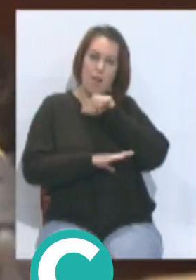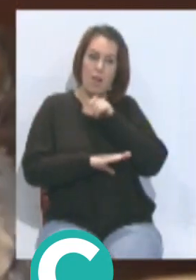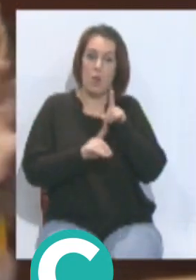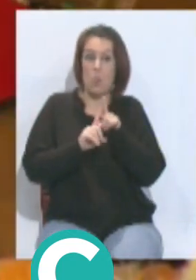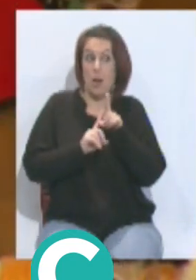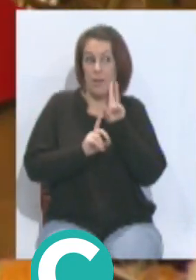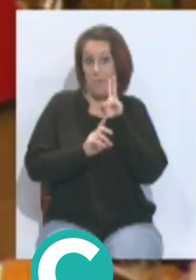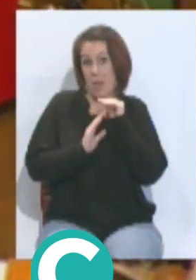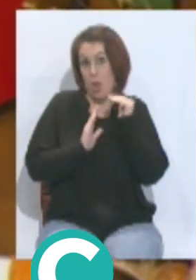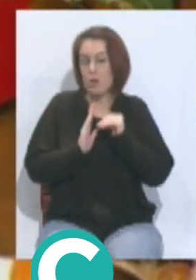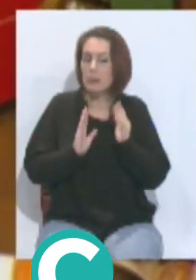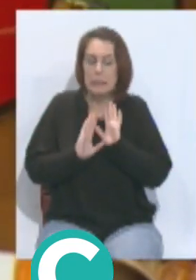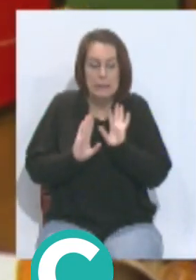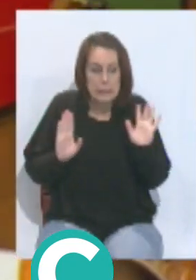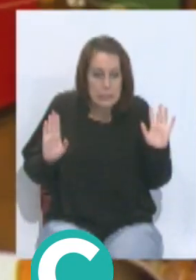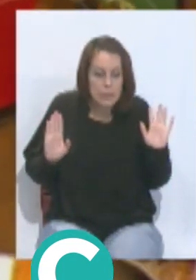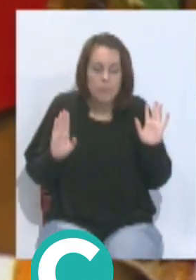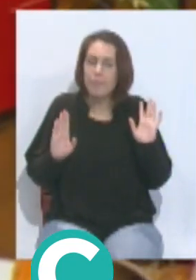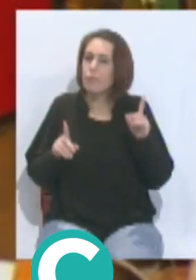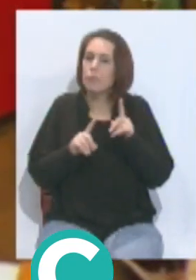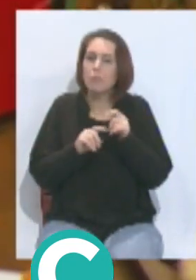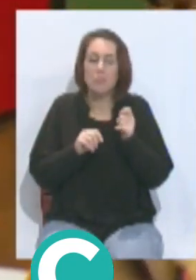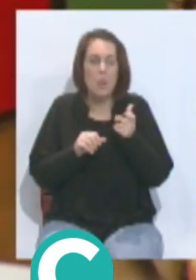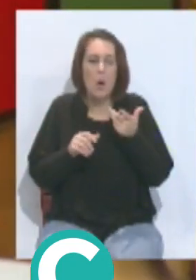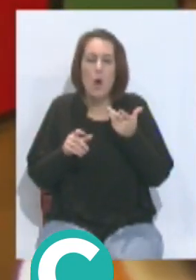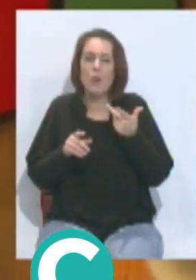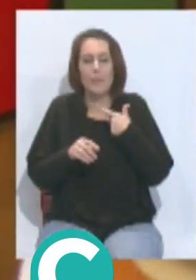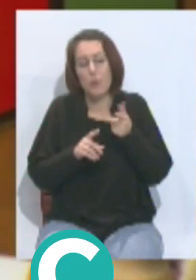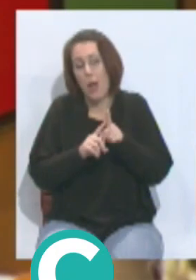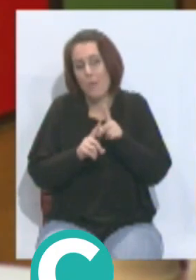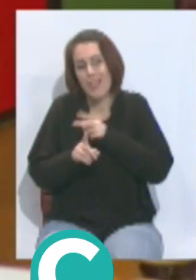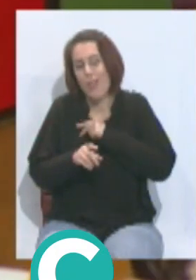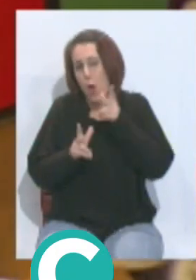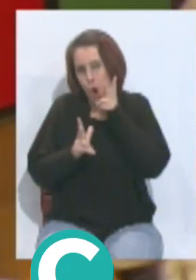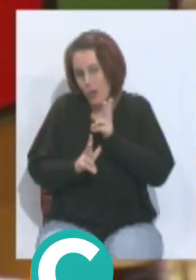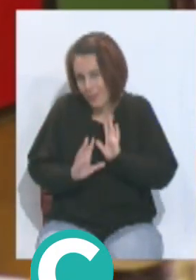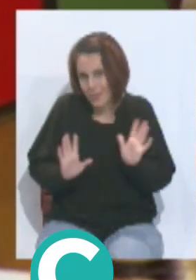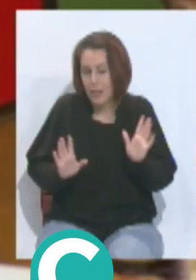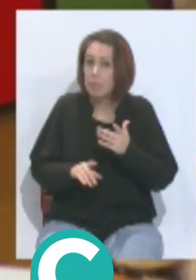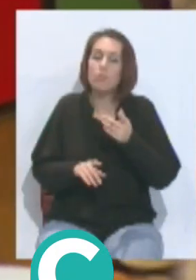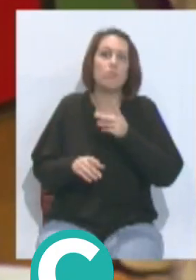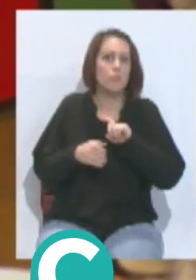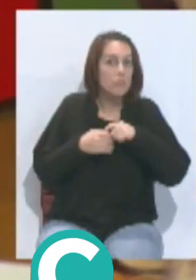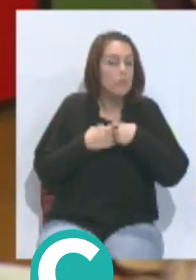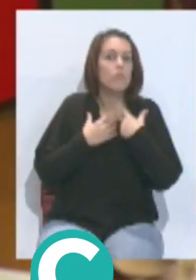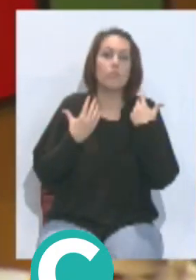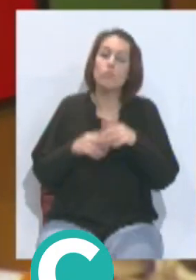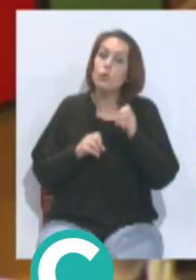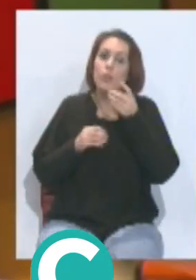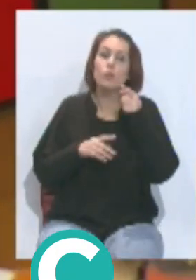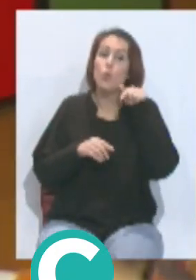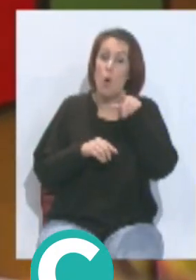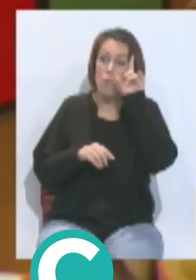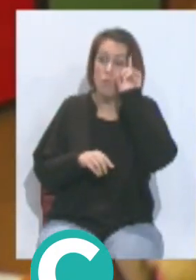menos. Uh-huh. Y bueno, serán visitas de honor, claro. Uh-huh. Digo que ha tenido muy buena aceptación. No sé si tú también, como profe,